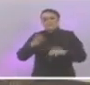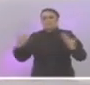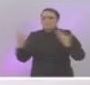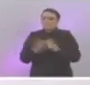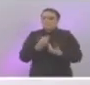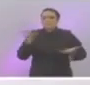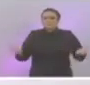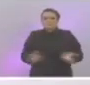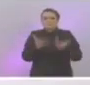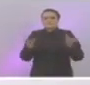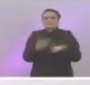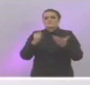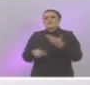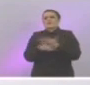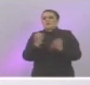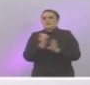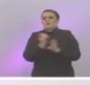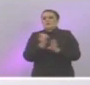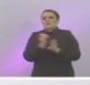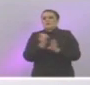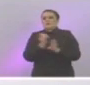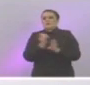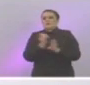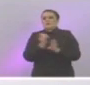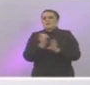seguir promoviendo la inversión y las oportunidades.